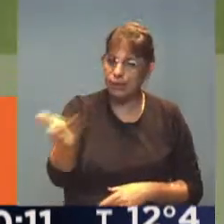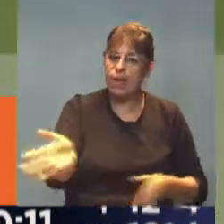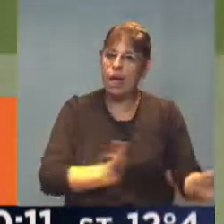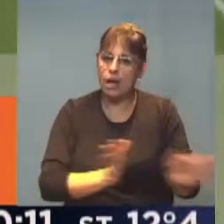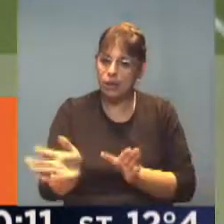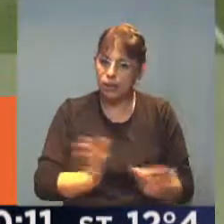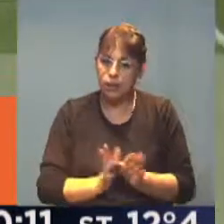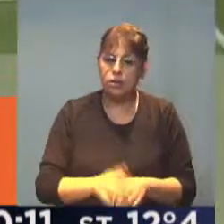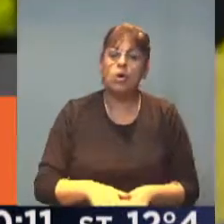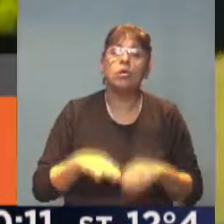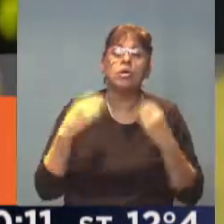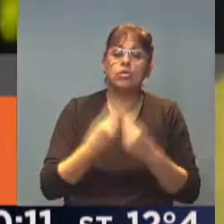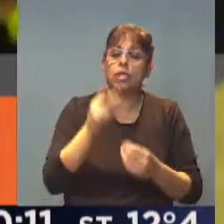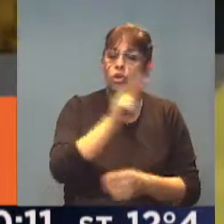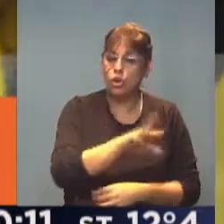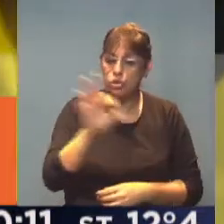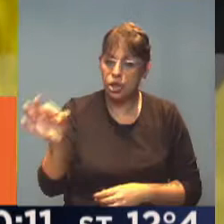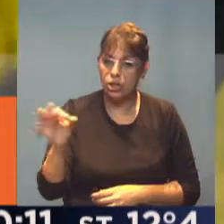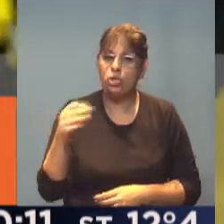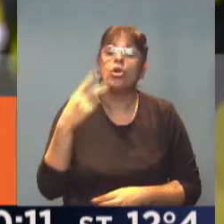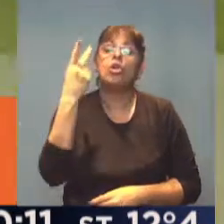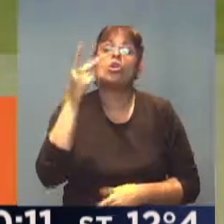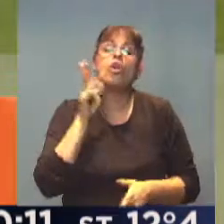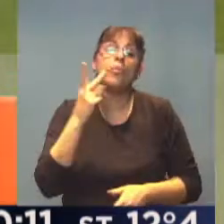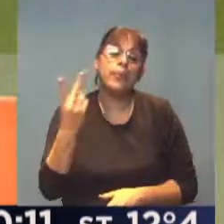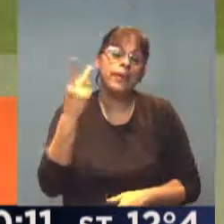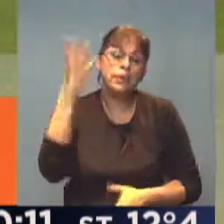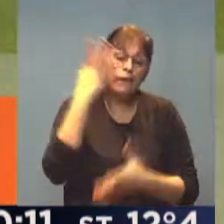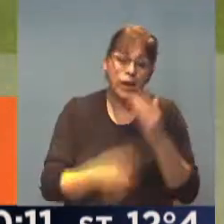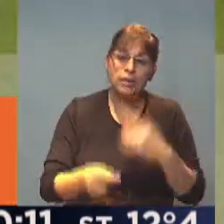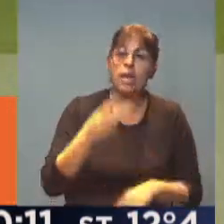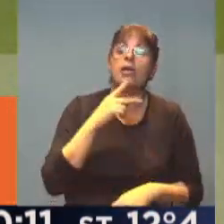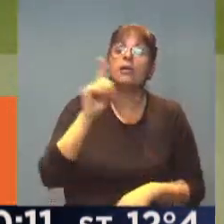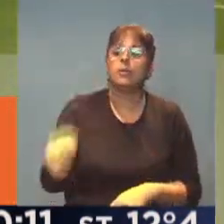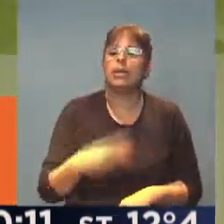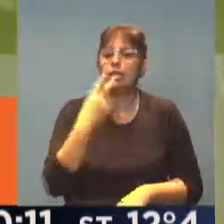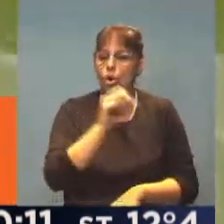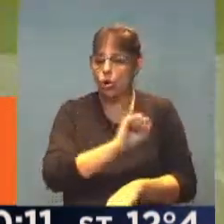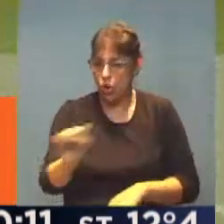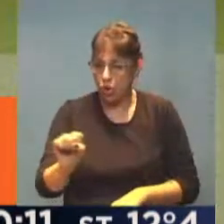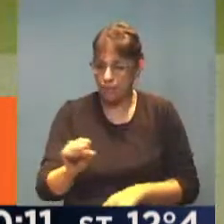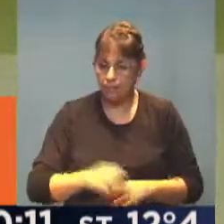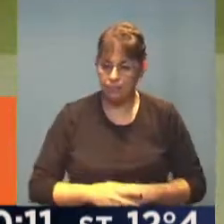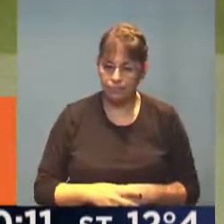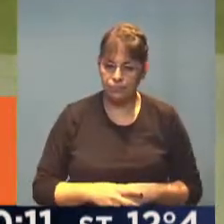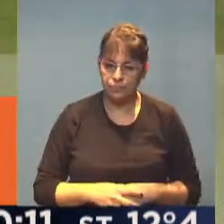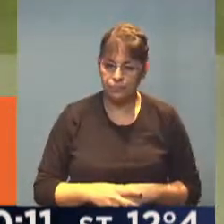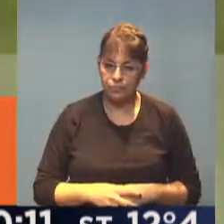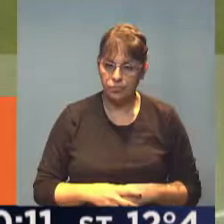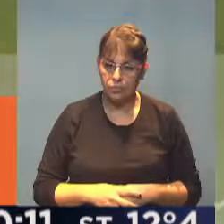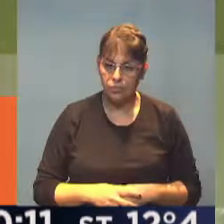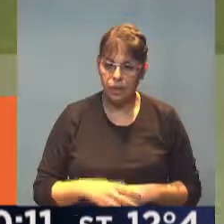definir 2-0. Dos distracciones, dos goles, pagaba muy caro el equipo de Mario Sciacqua, que en el